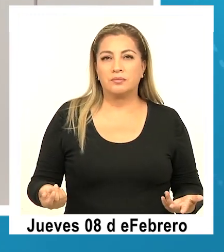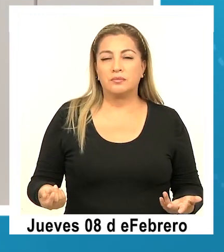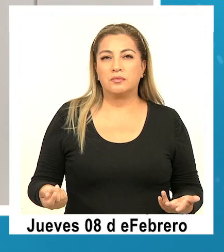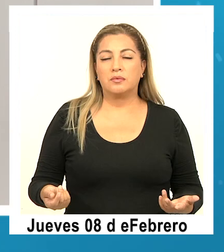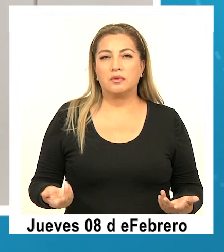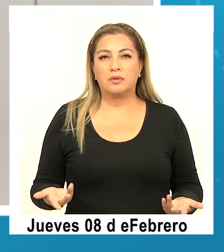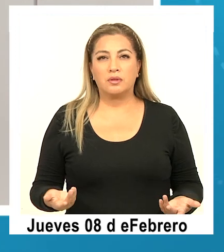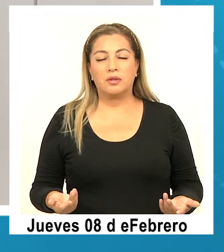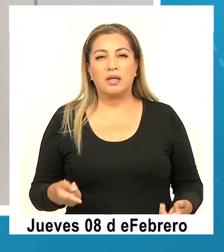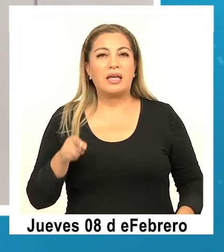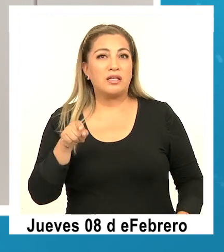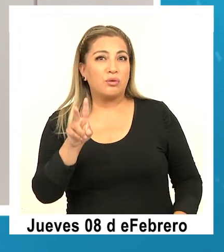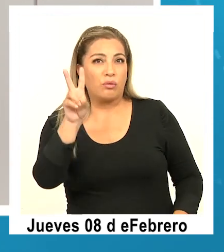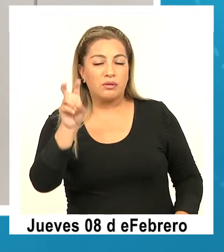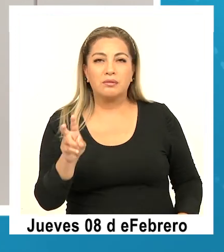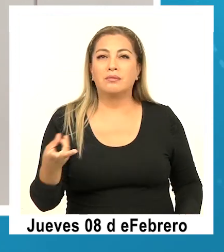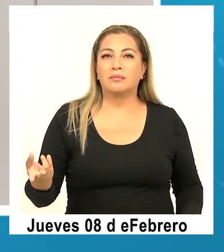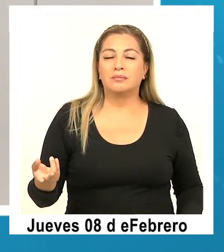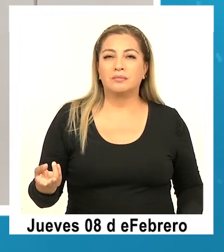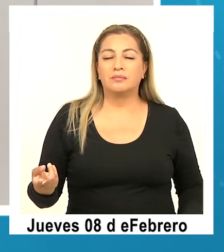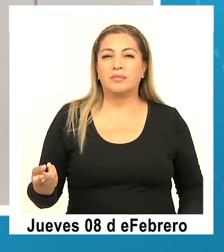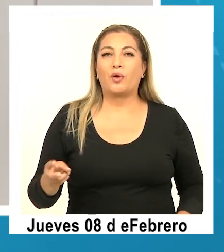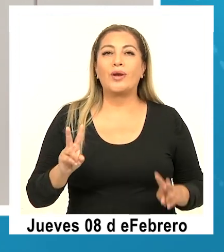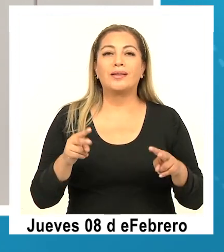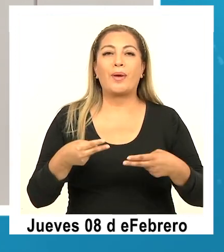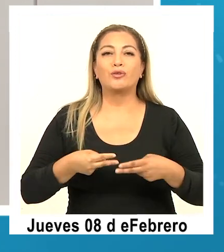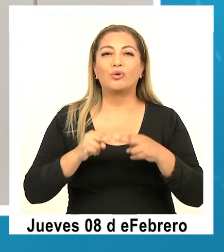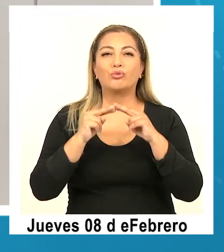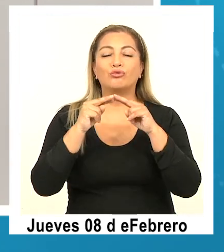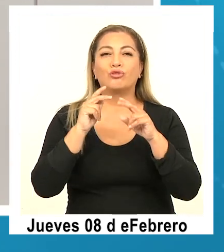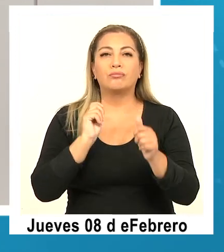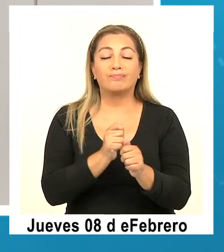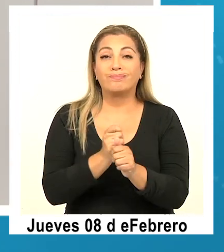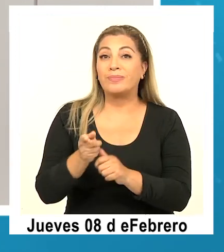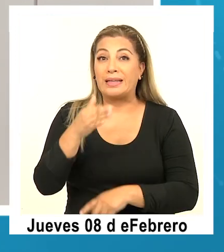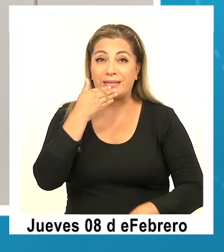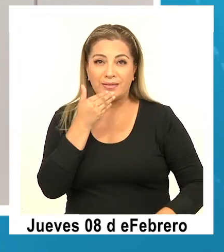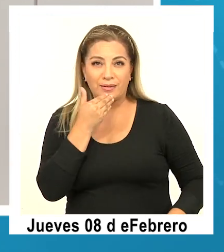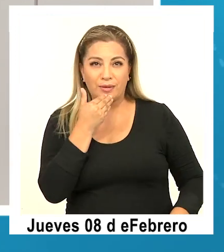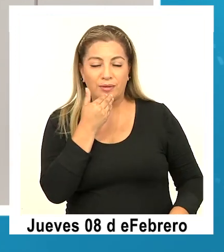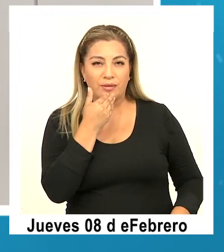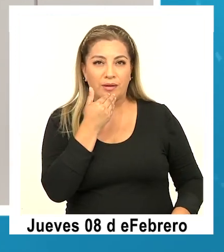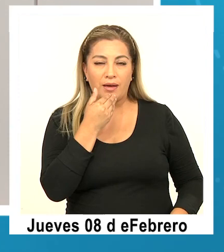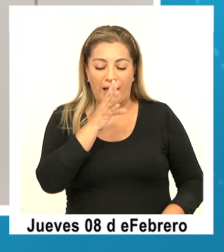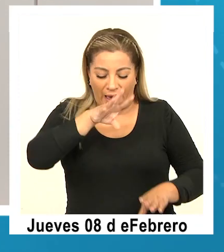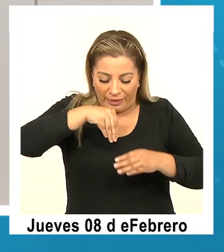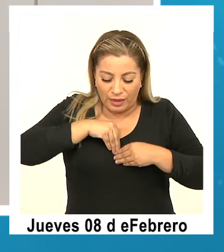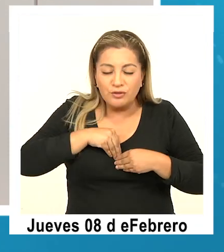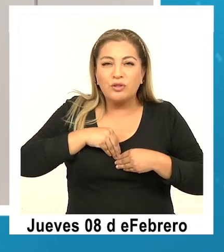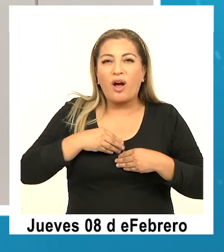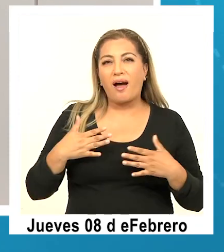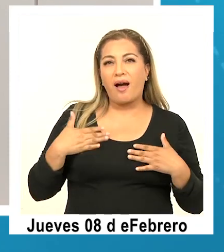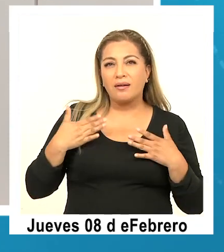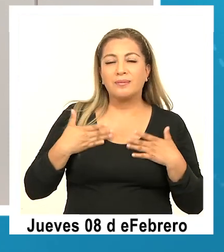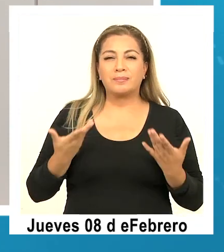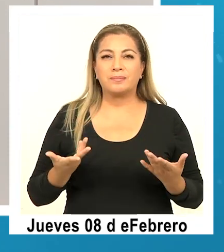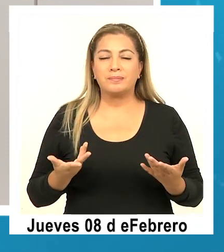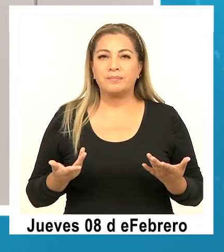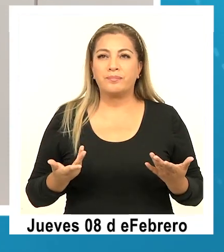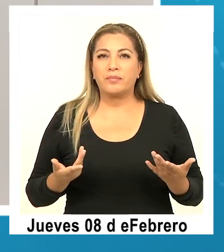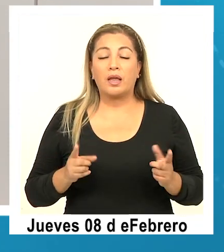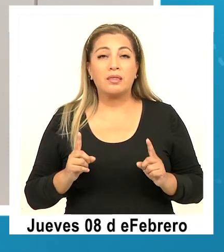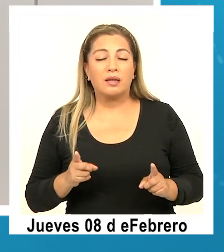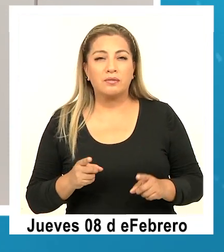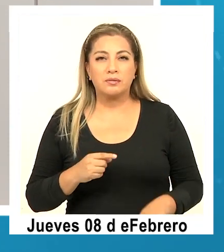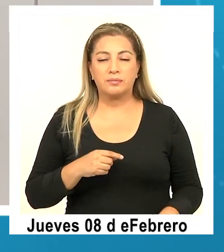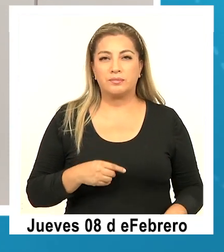vamos preparando, pero eso tiene que ver con la infraestructura. Pero yo creo que también anímicamente tenemos